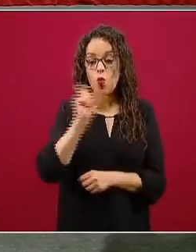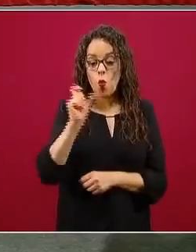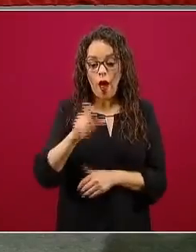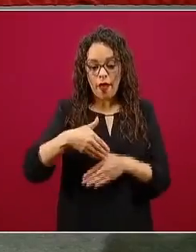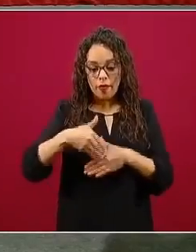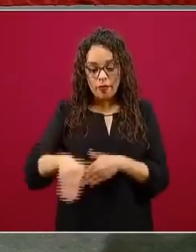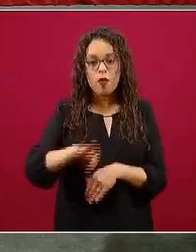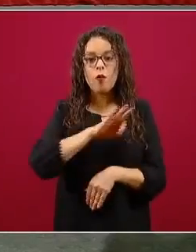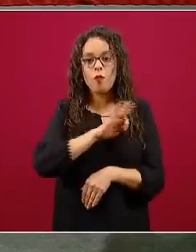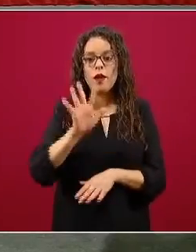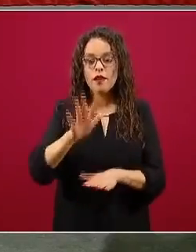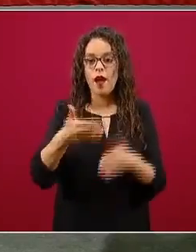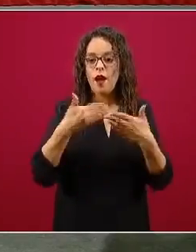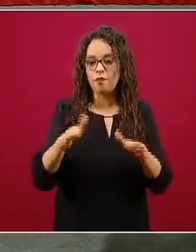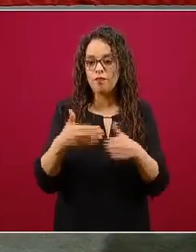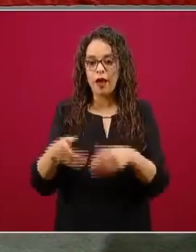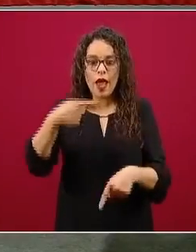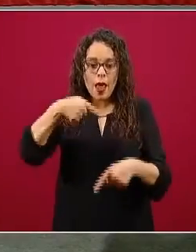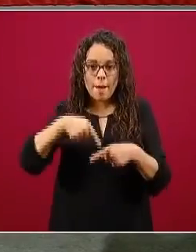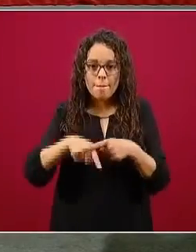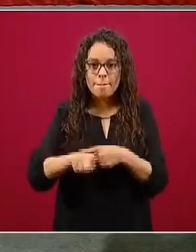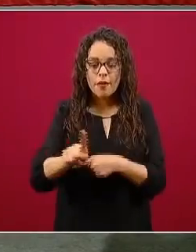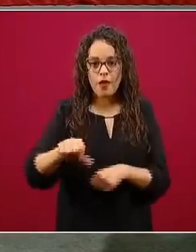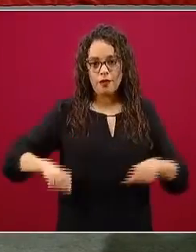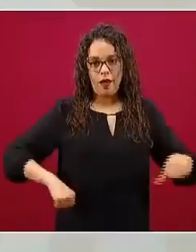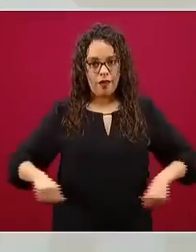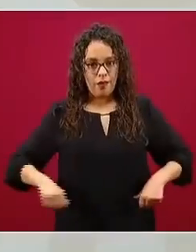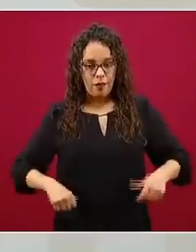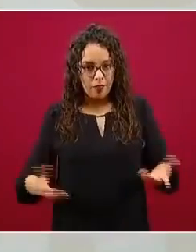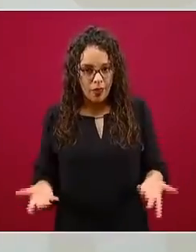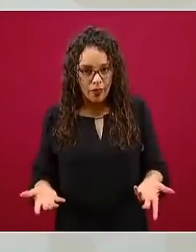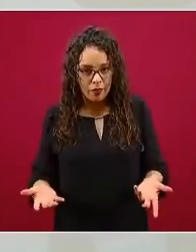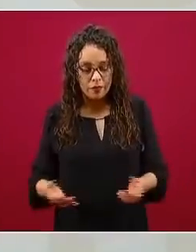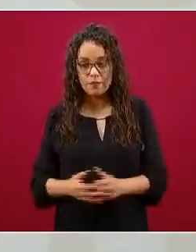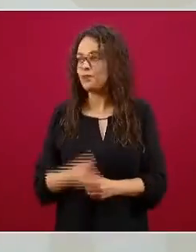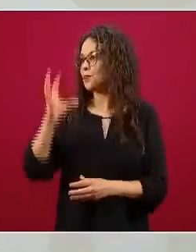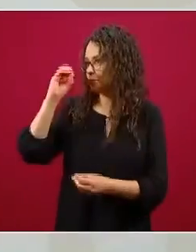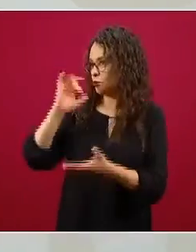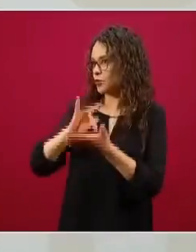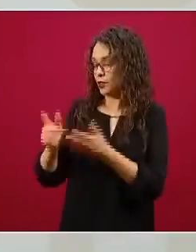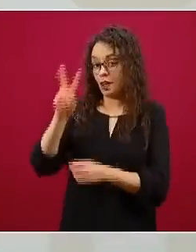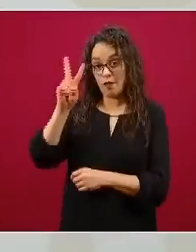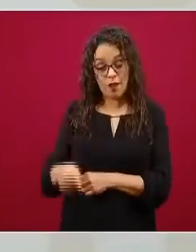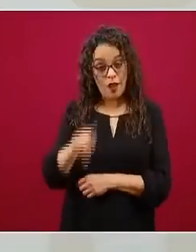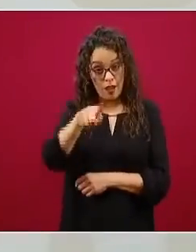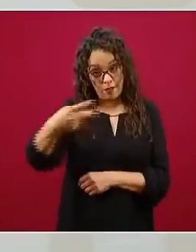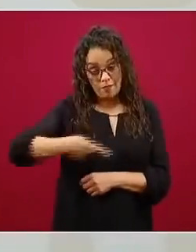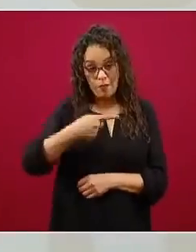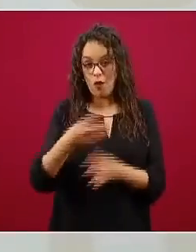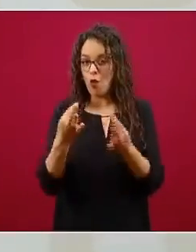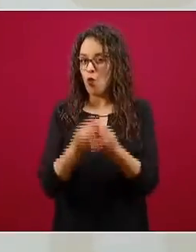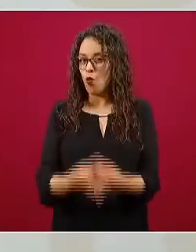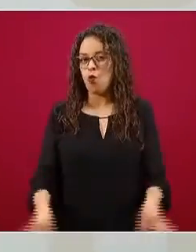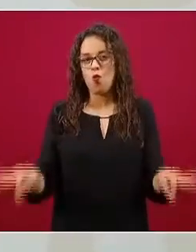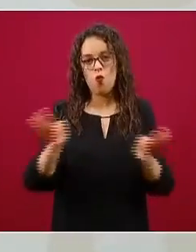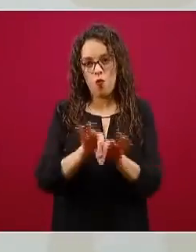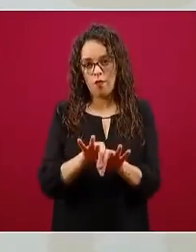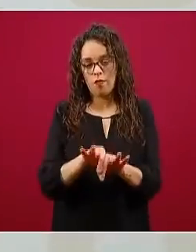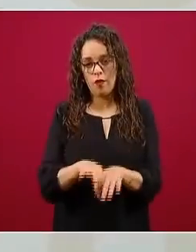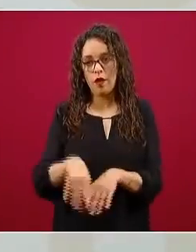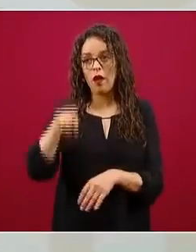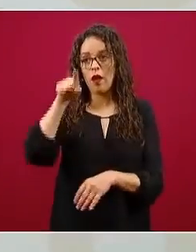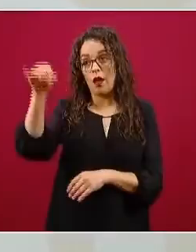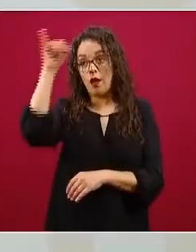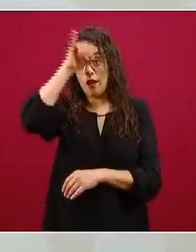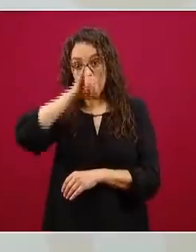laboral? Muchas gracias. La pregunta es muy importante y se ha expresado tanto los empleadores, las